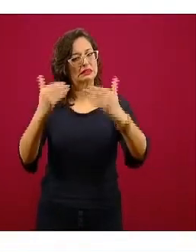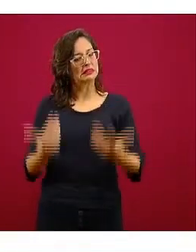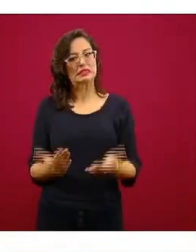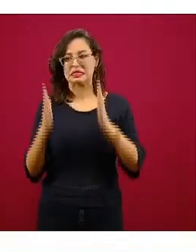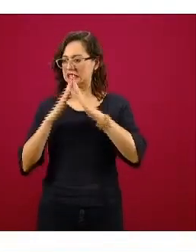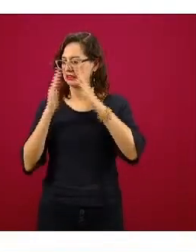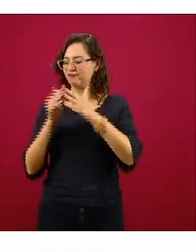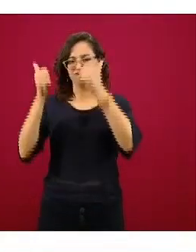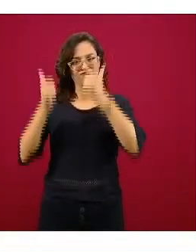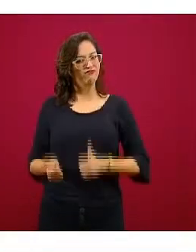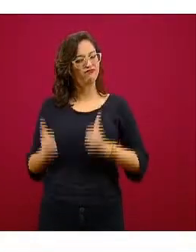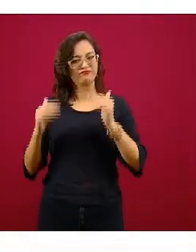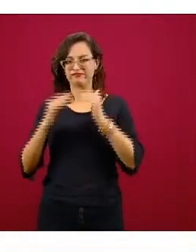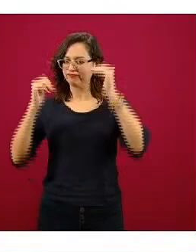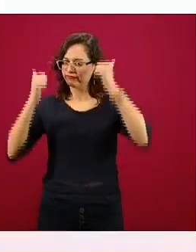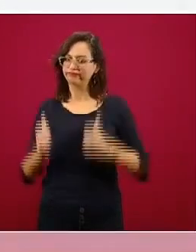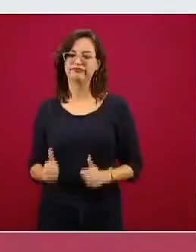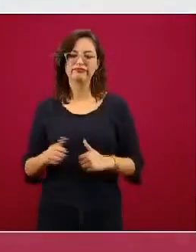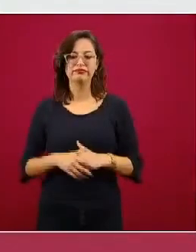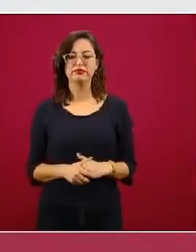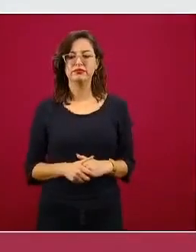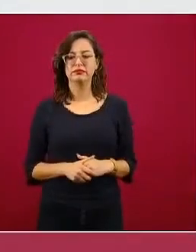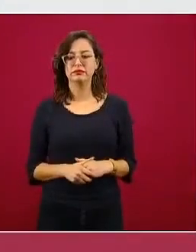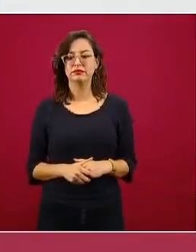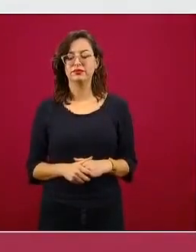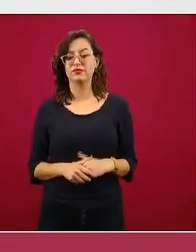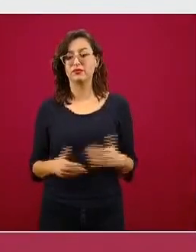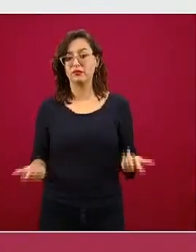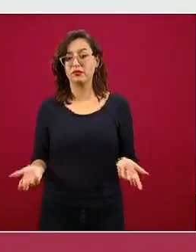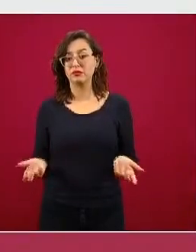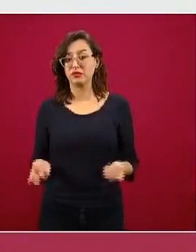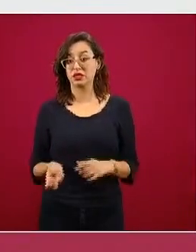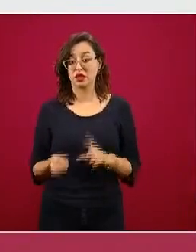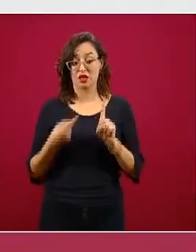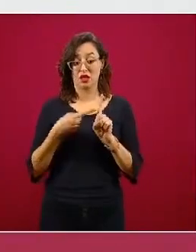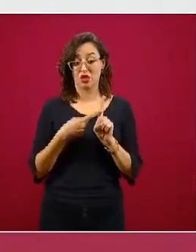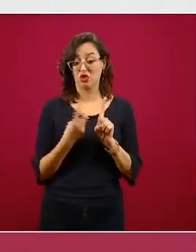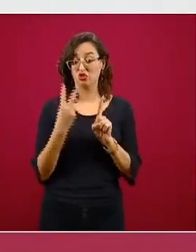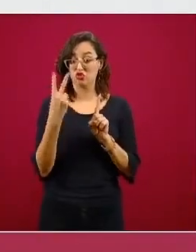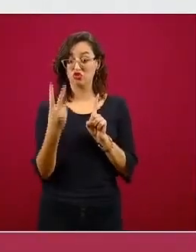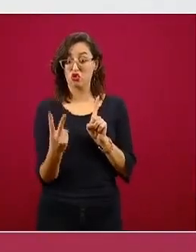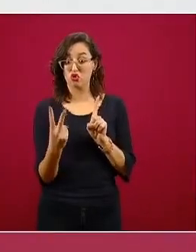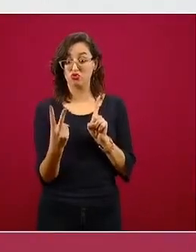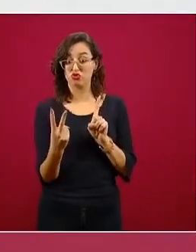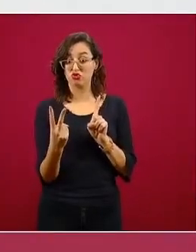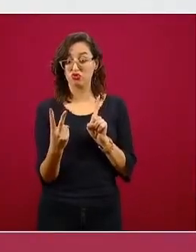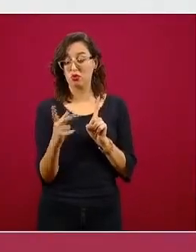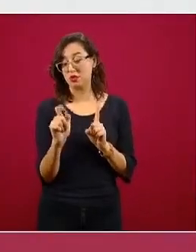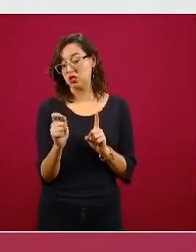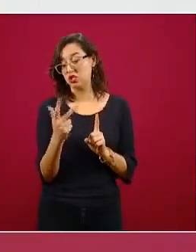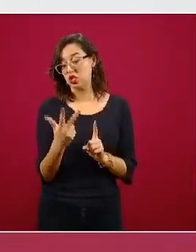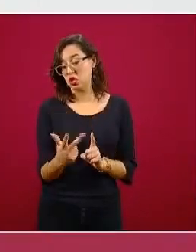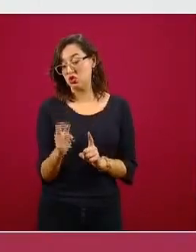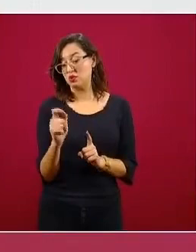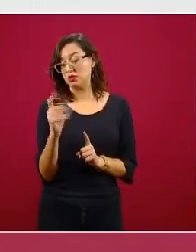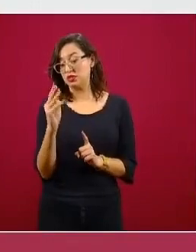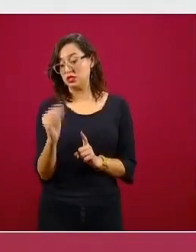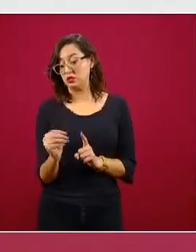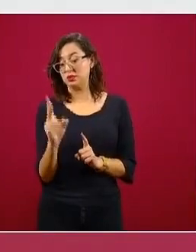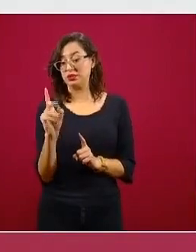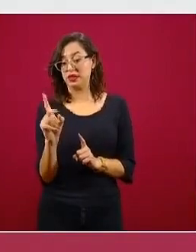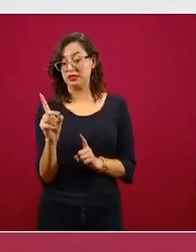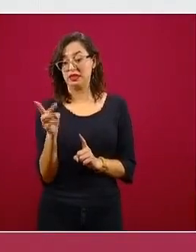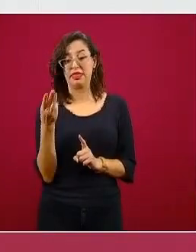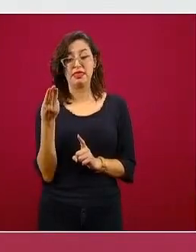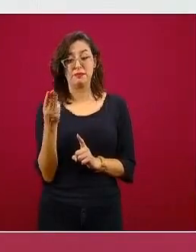casa definitivamente. Vemos que superó 2, y esto estamos hablando de 28, 29, 30